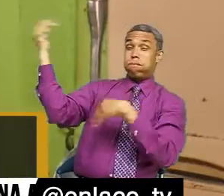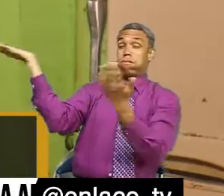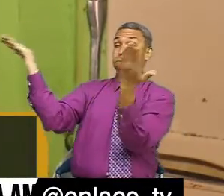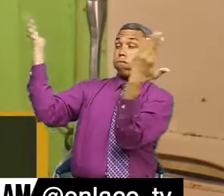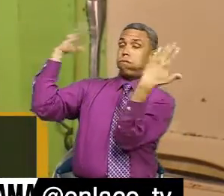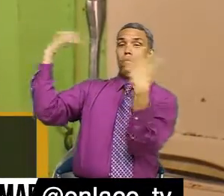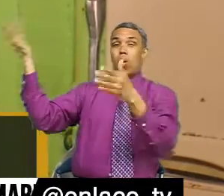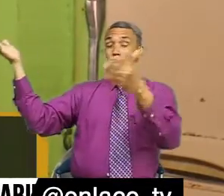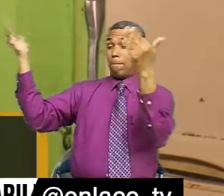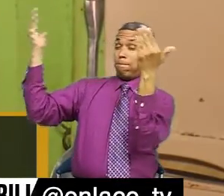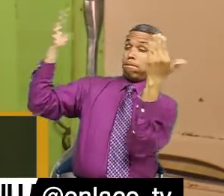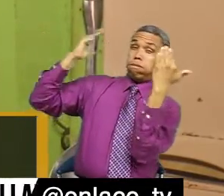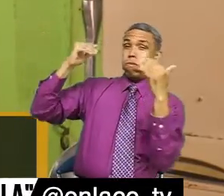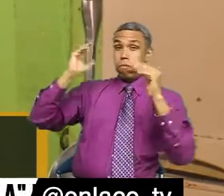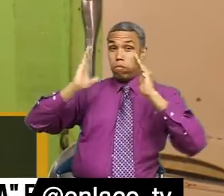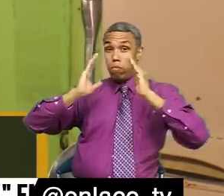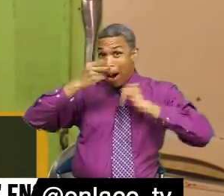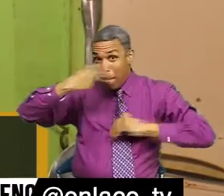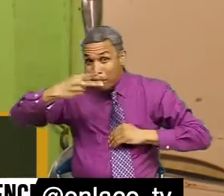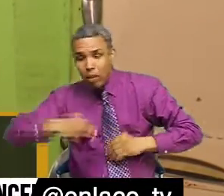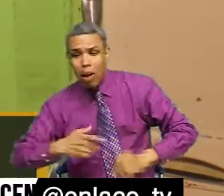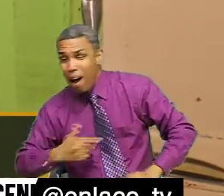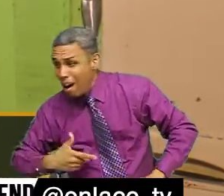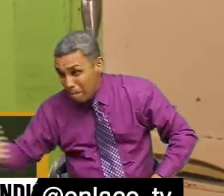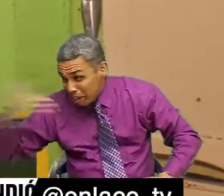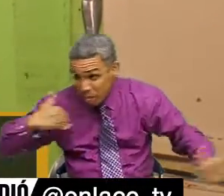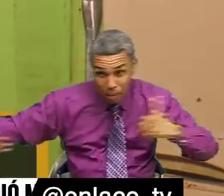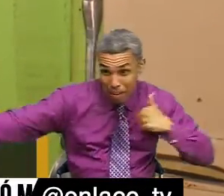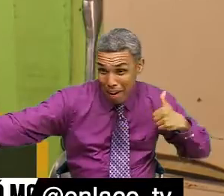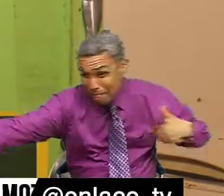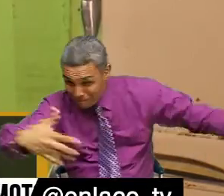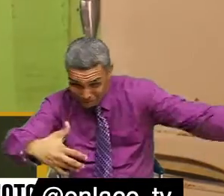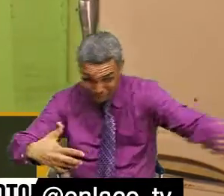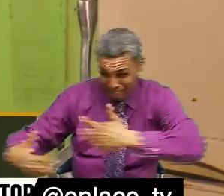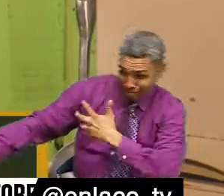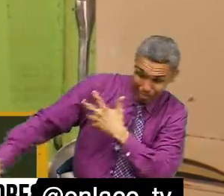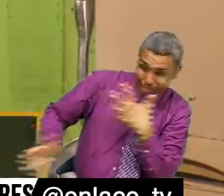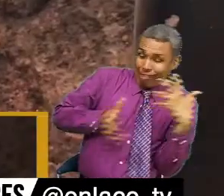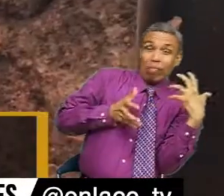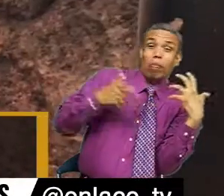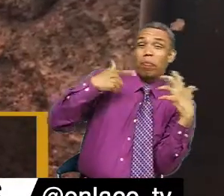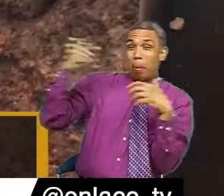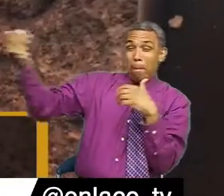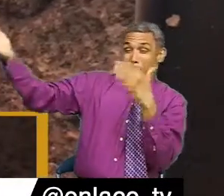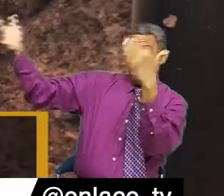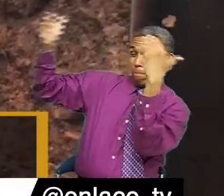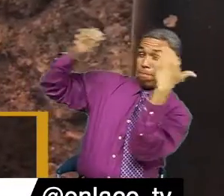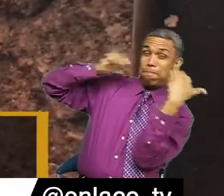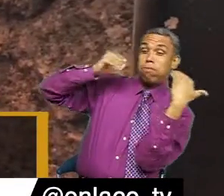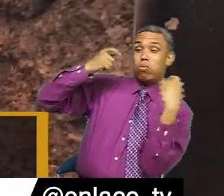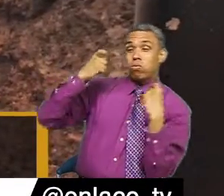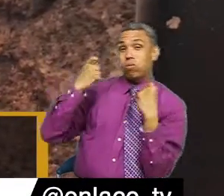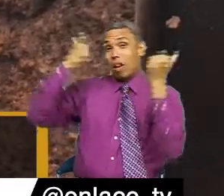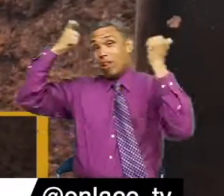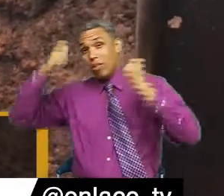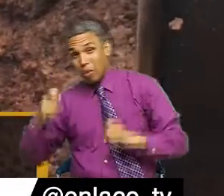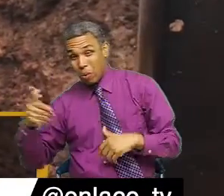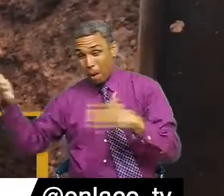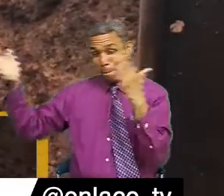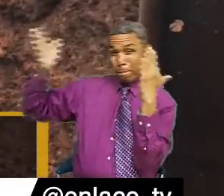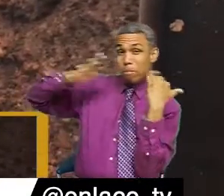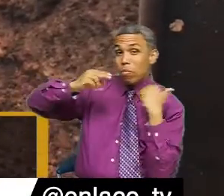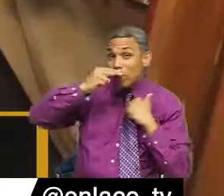pared y me las fueran a matar. Pero exclusivamente todavía le cayó un televisor a mis hijas y a una de ellas le partió la boca con el televisor. Tanto Marlenis como sus hijos mencionaron que